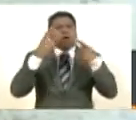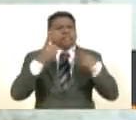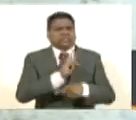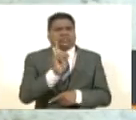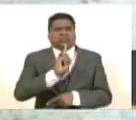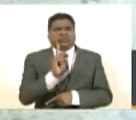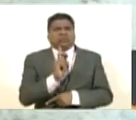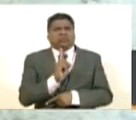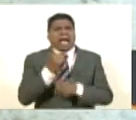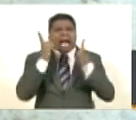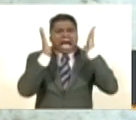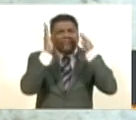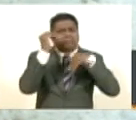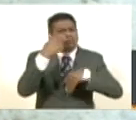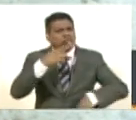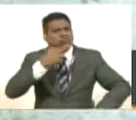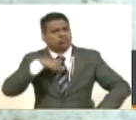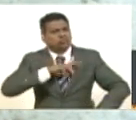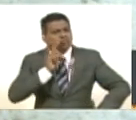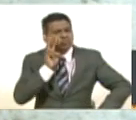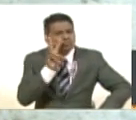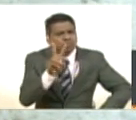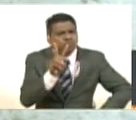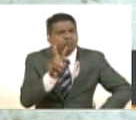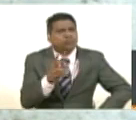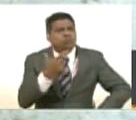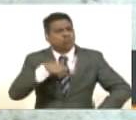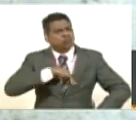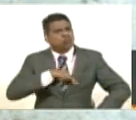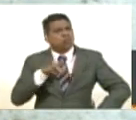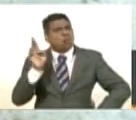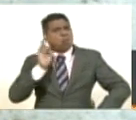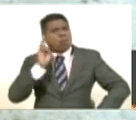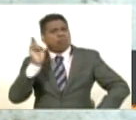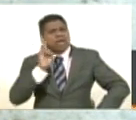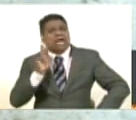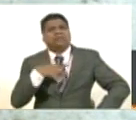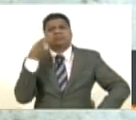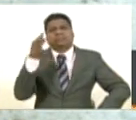porque de verdad que ha sido un medio de comunicación al cual ha estado